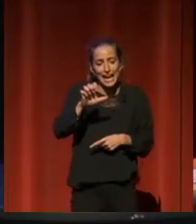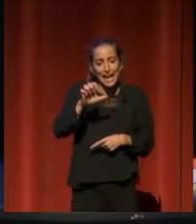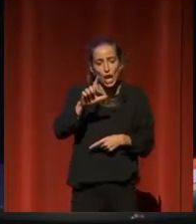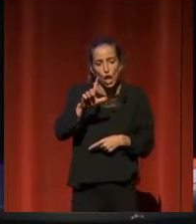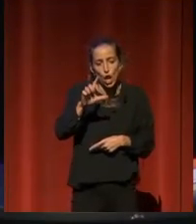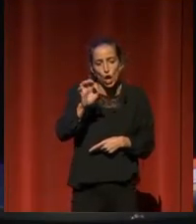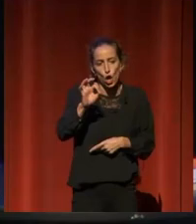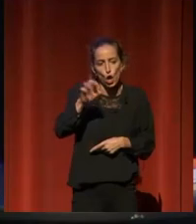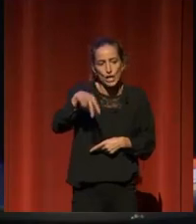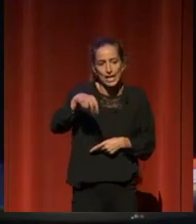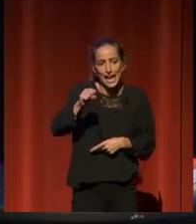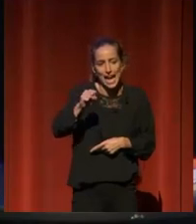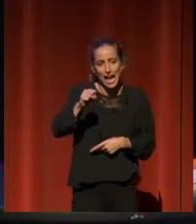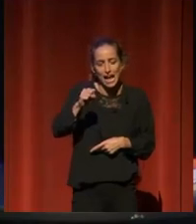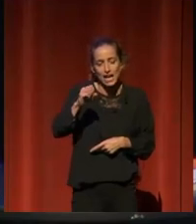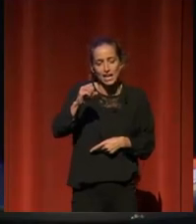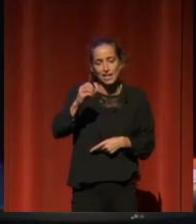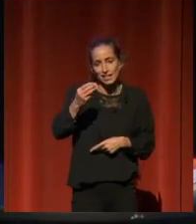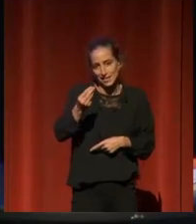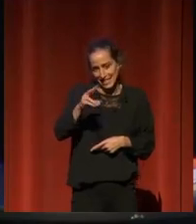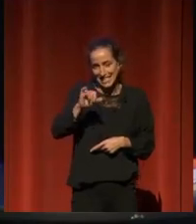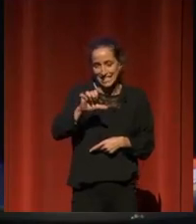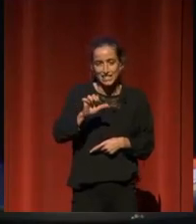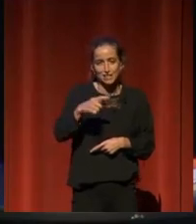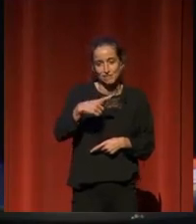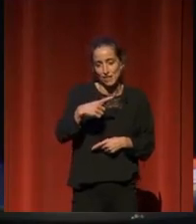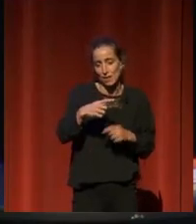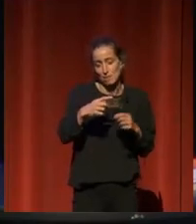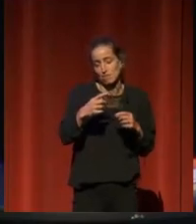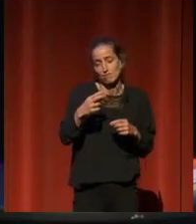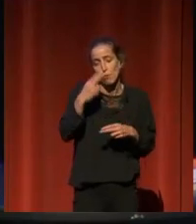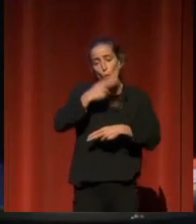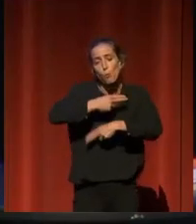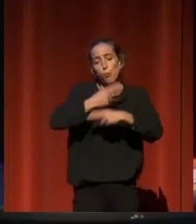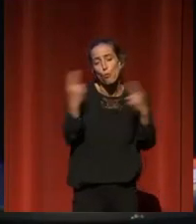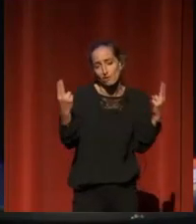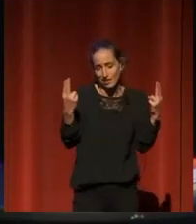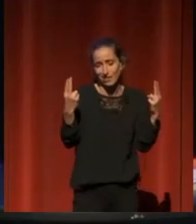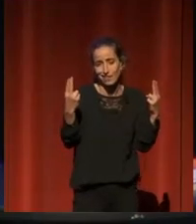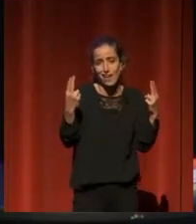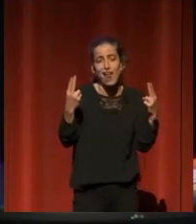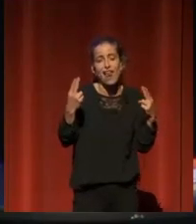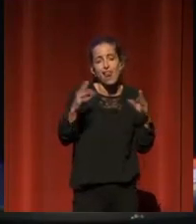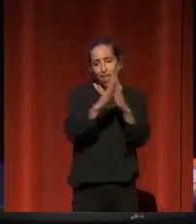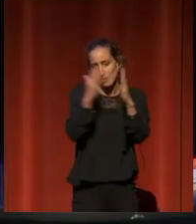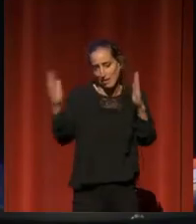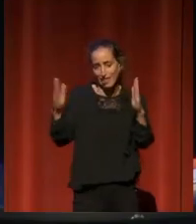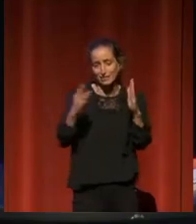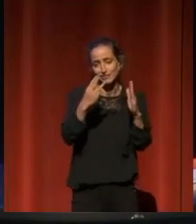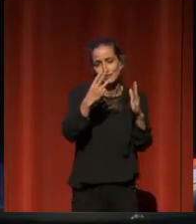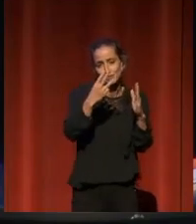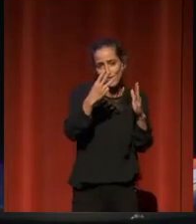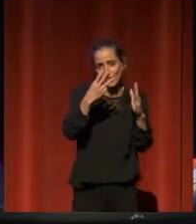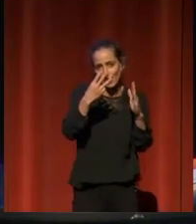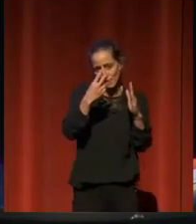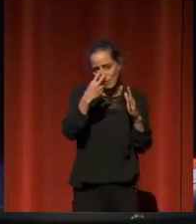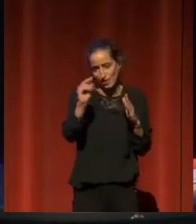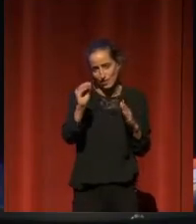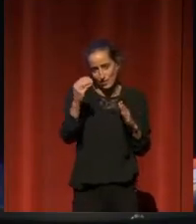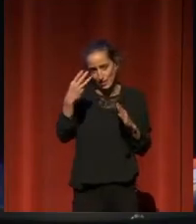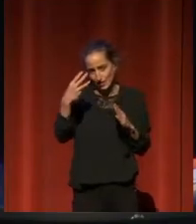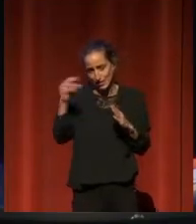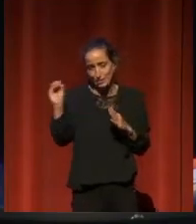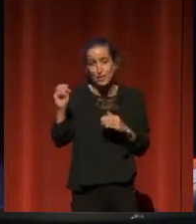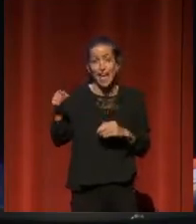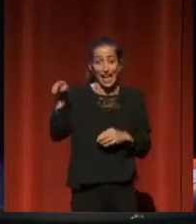de public libraries si ella nos ha preguntado se gustaría de hacer en